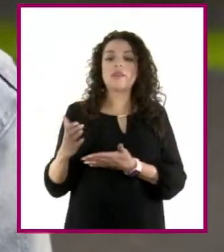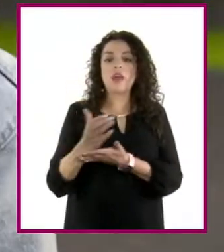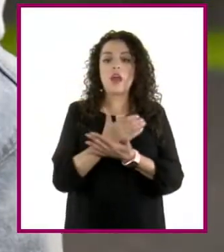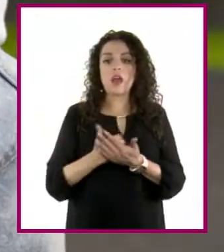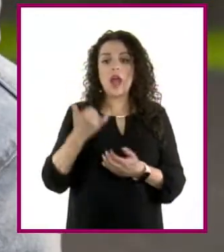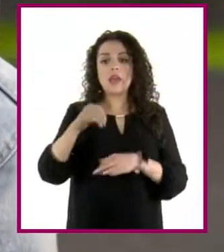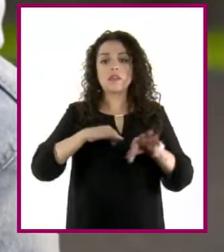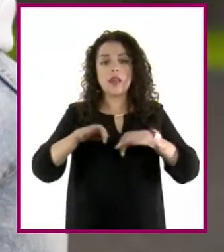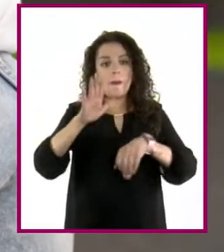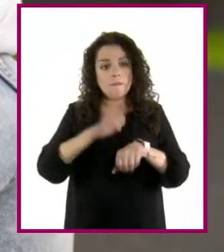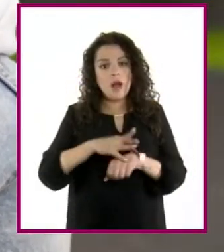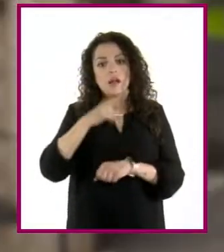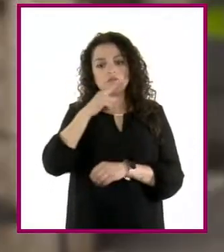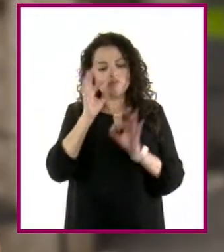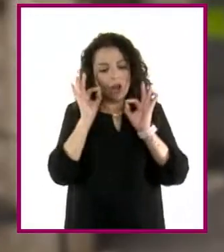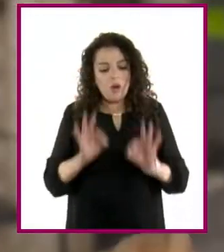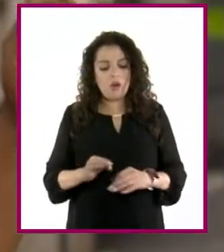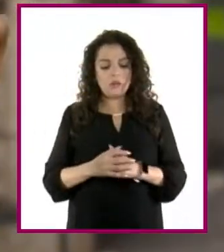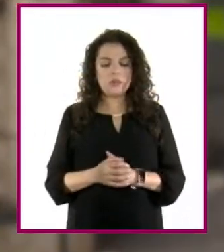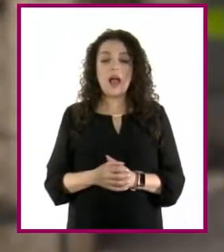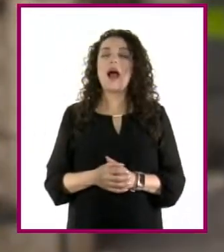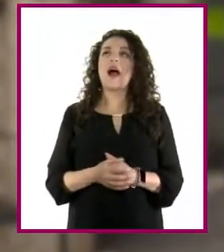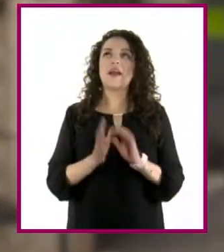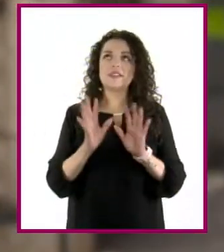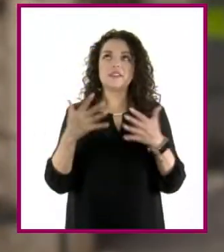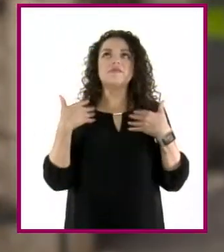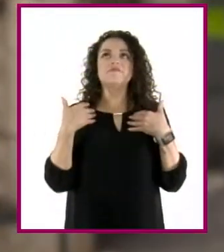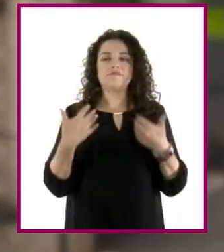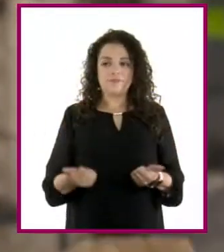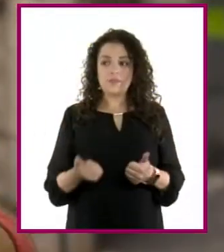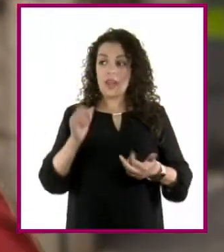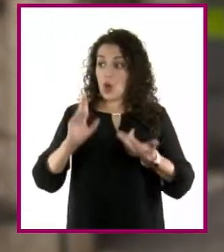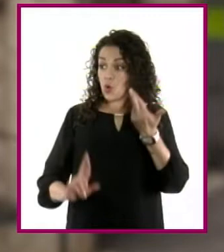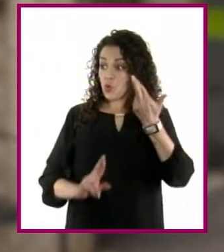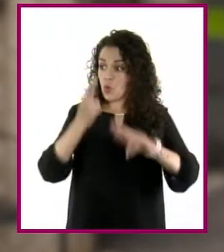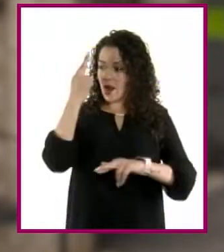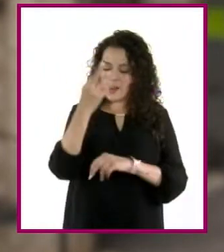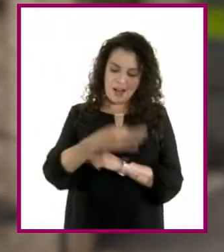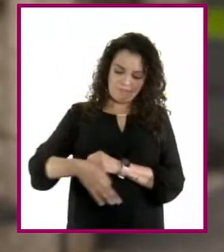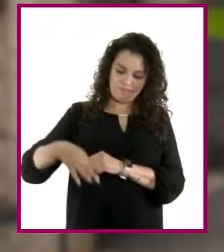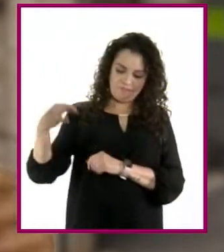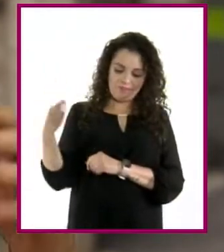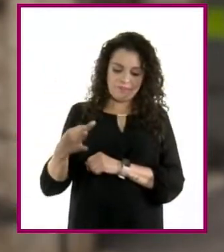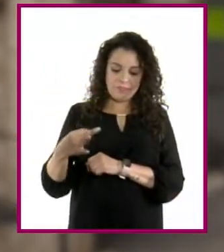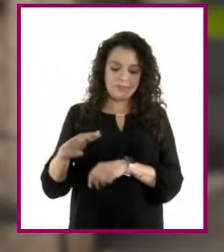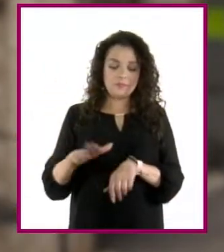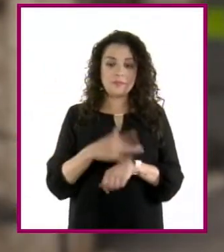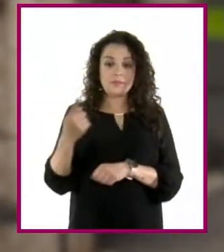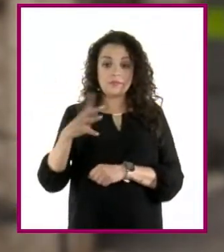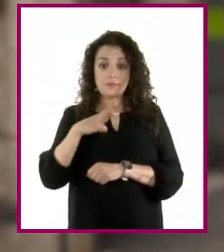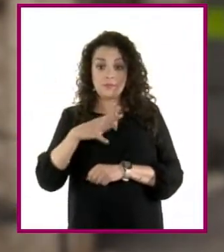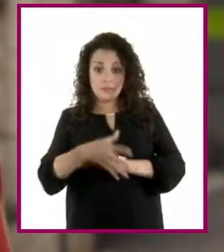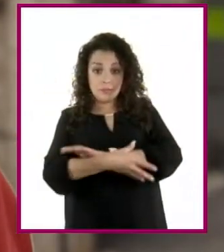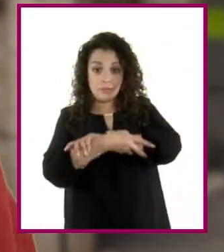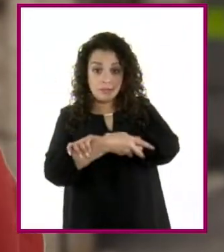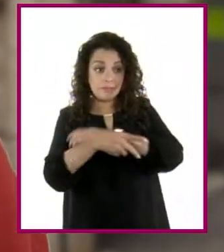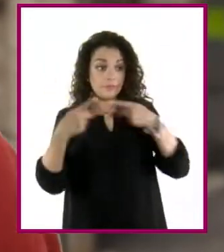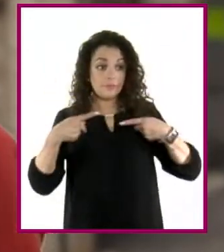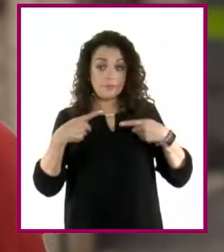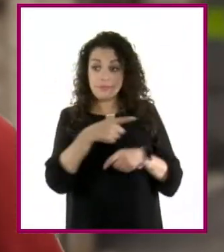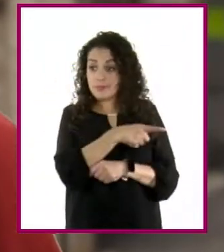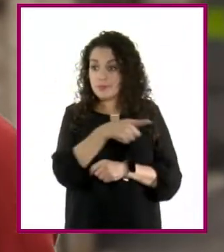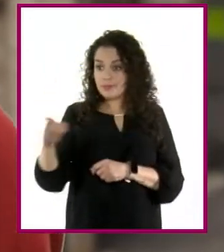trabajo. Ya veo. Las huelgas son efectivas solo si hay solidaridad entre los trabajadores.